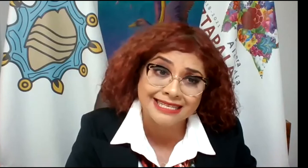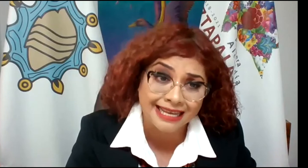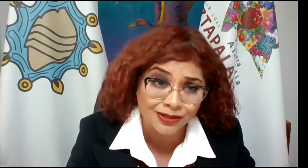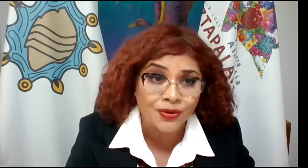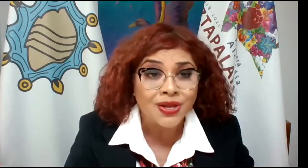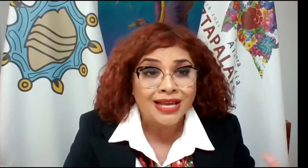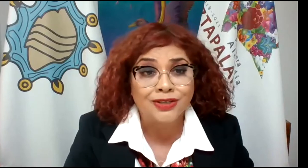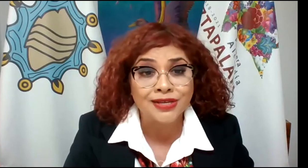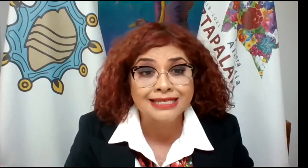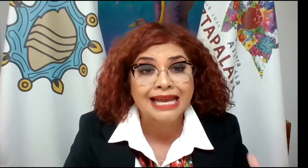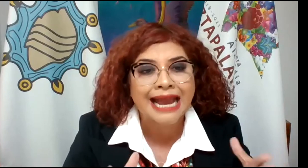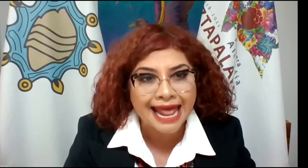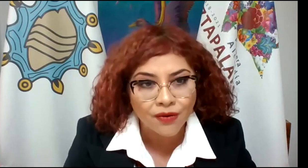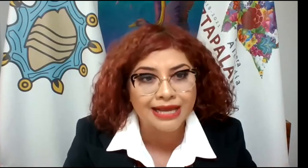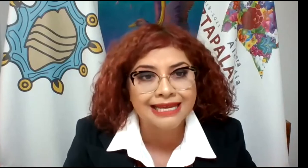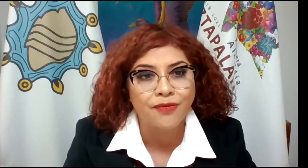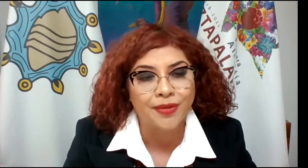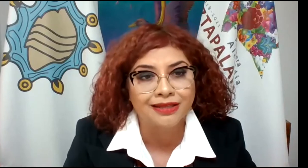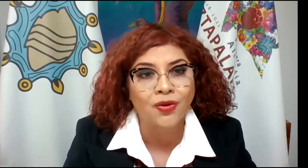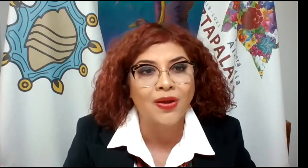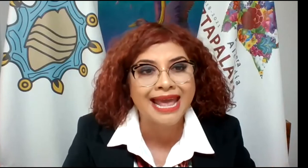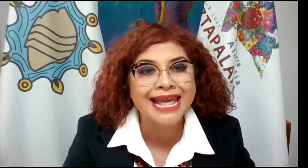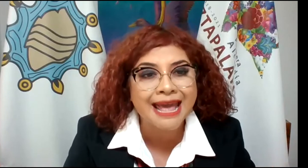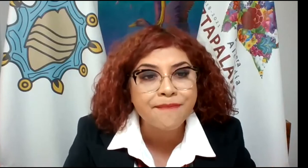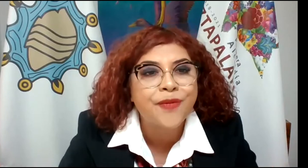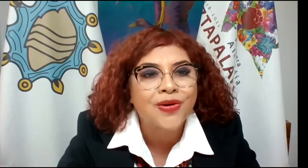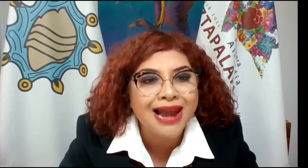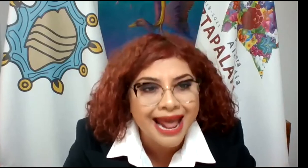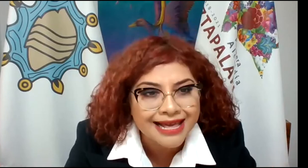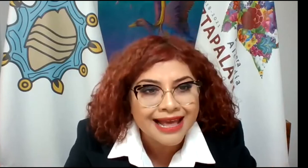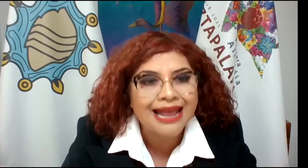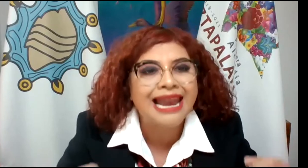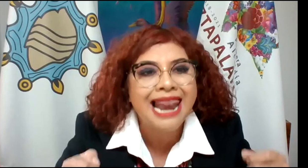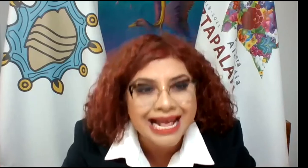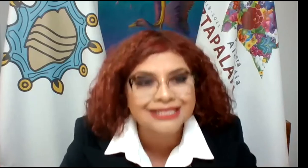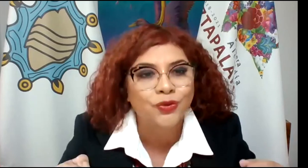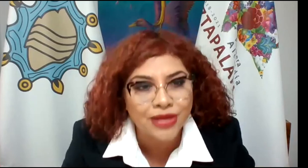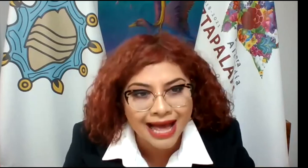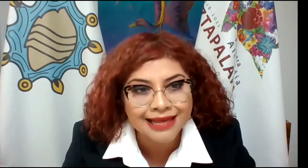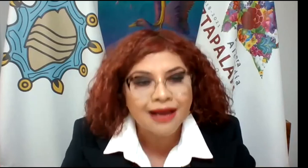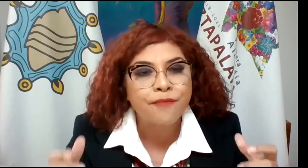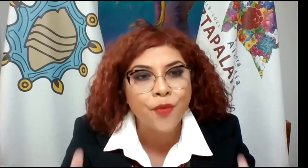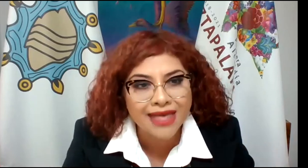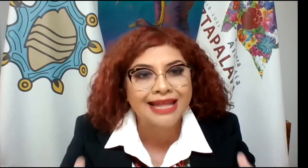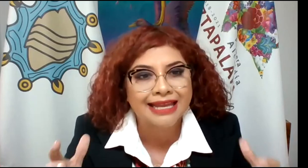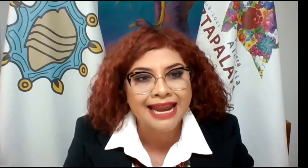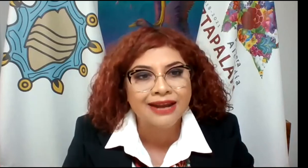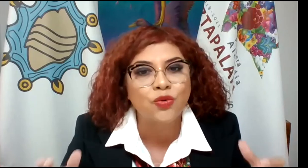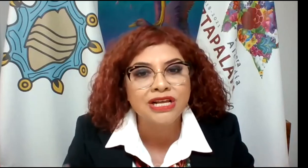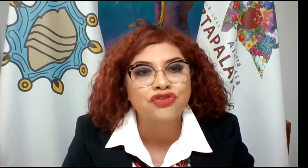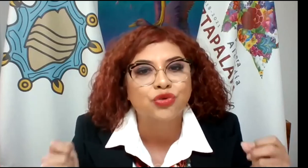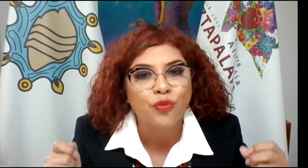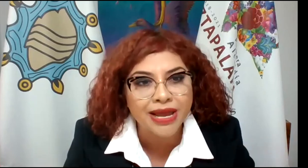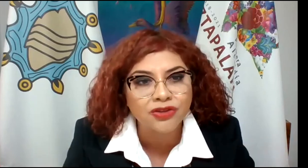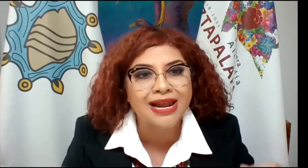va hacia el centro. Entonces, creo que es el momento en que por ley la ciudad pueda tener